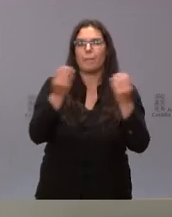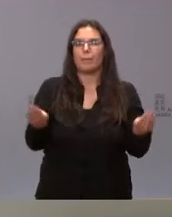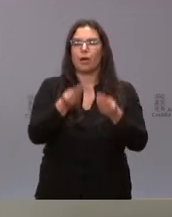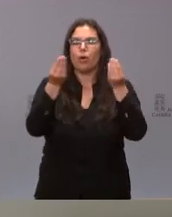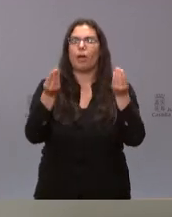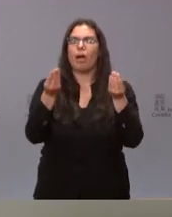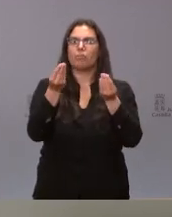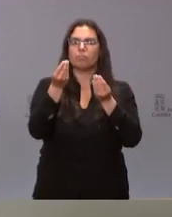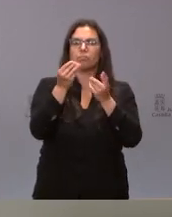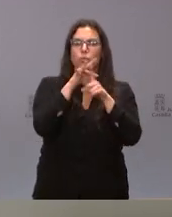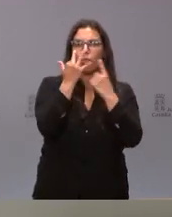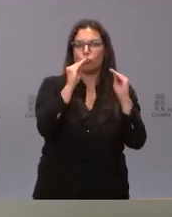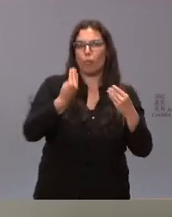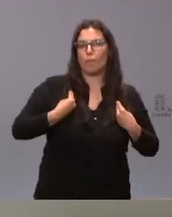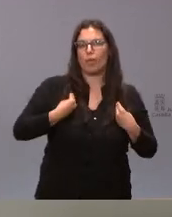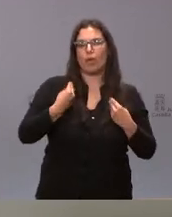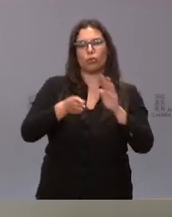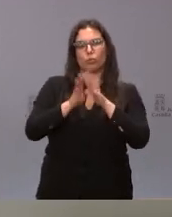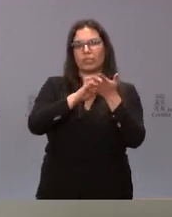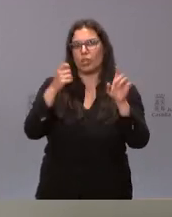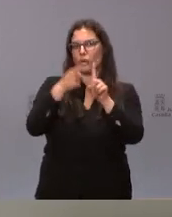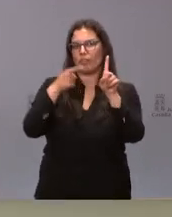vida y seguir haciendo de Castilla y León una comunidad referente en ese sentido